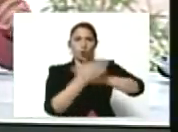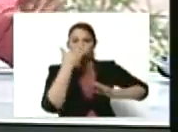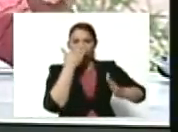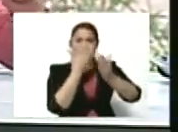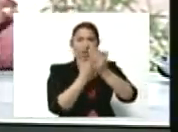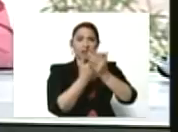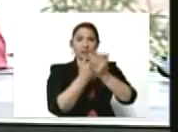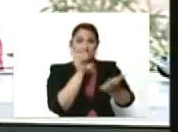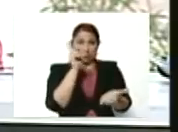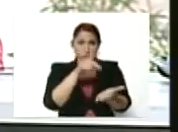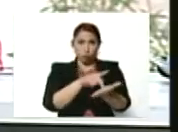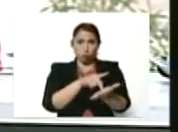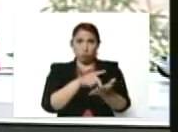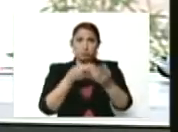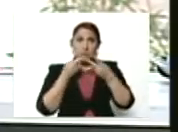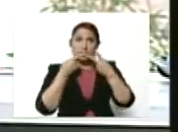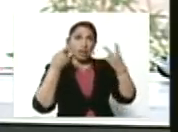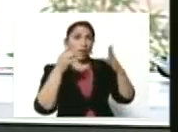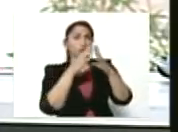todo, todo.